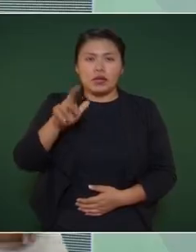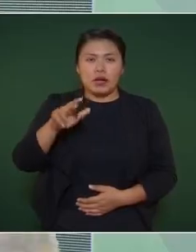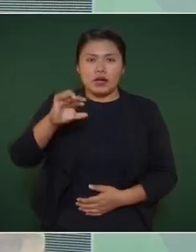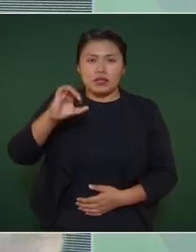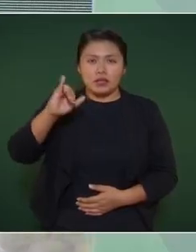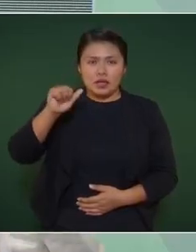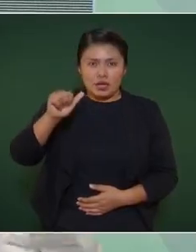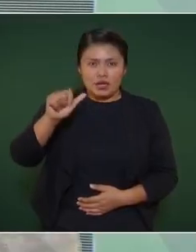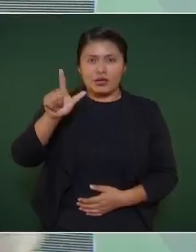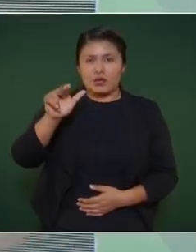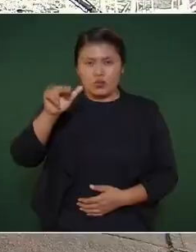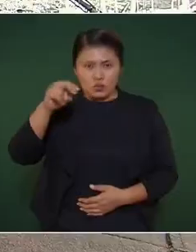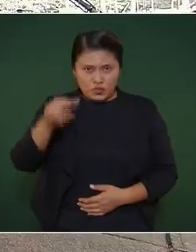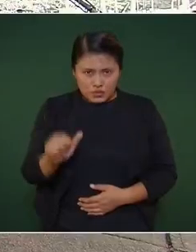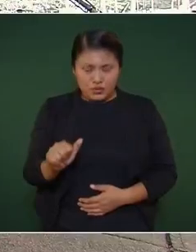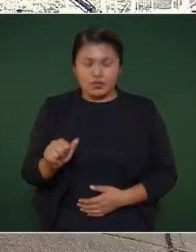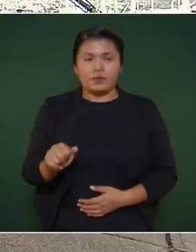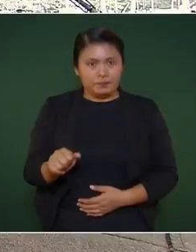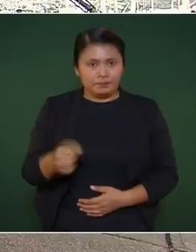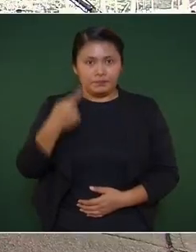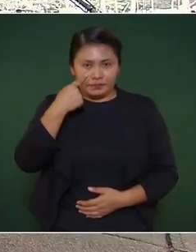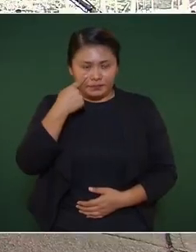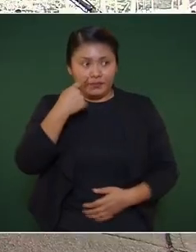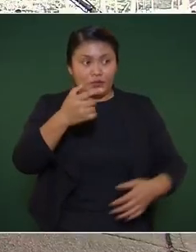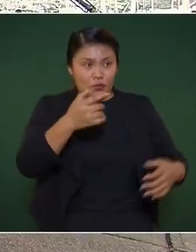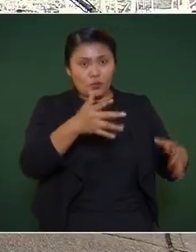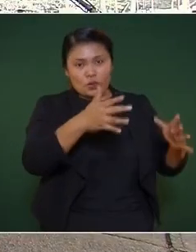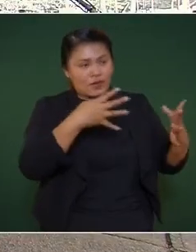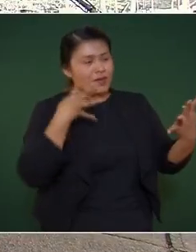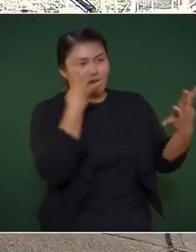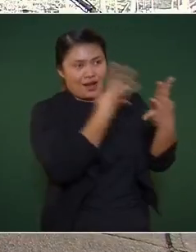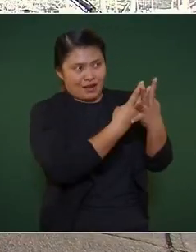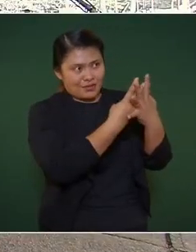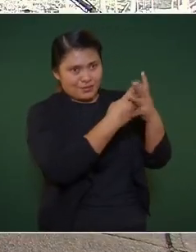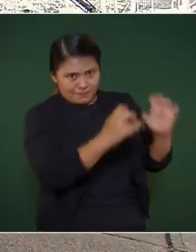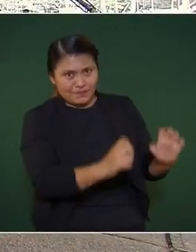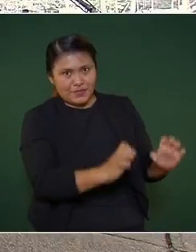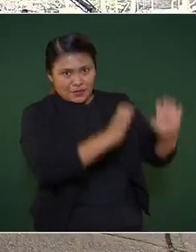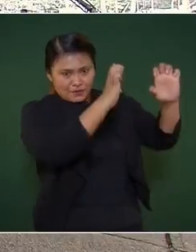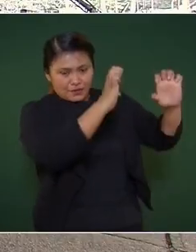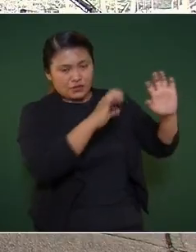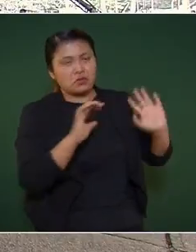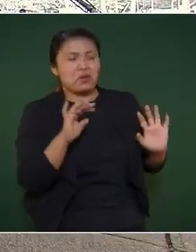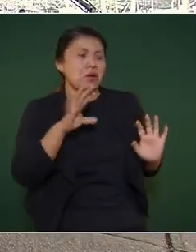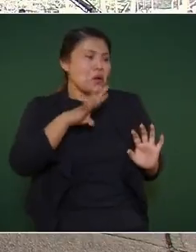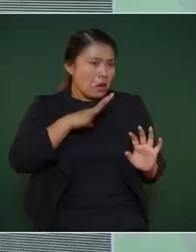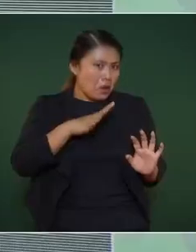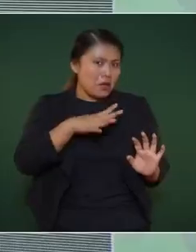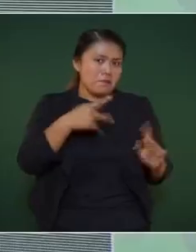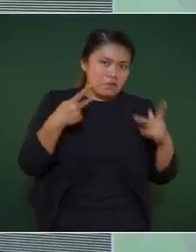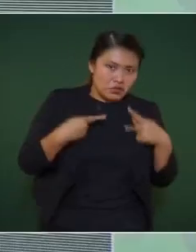Entonces, entregaban una cárcel y estuviese llena o no,